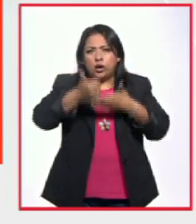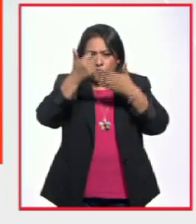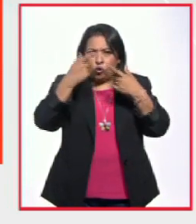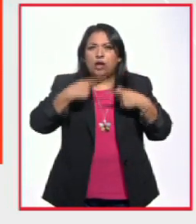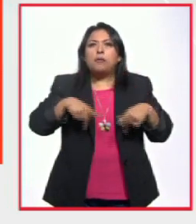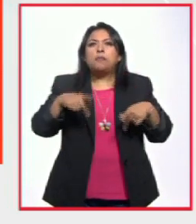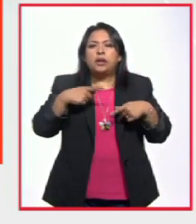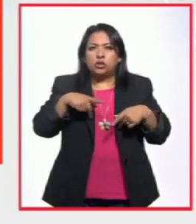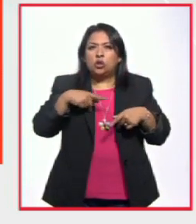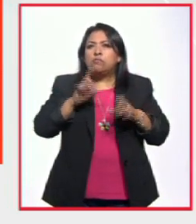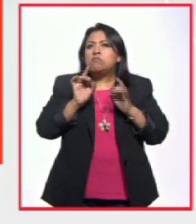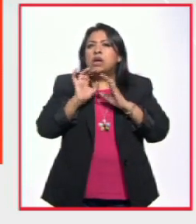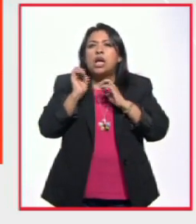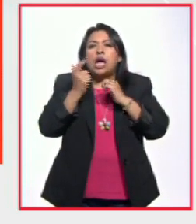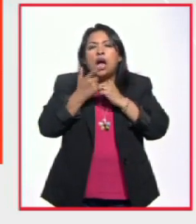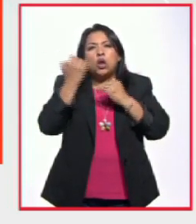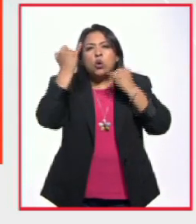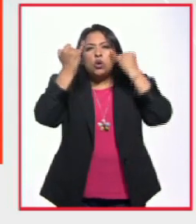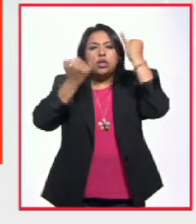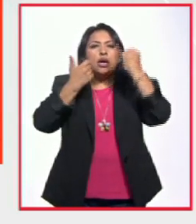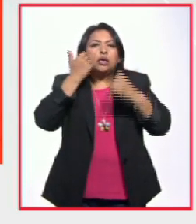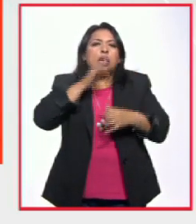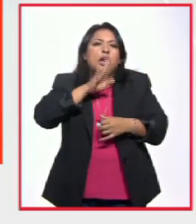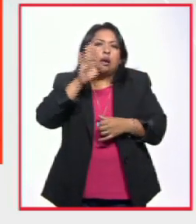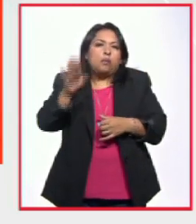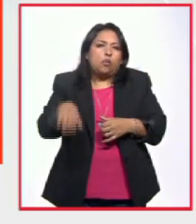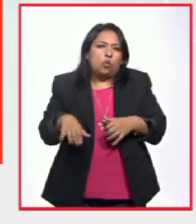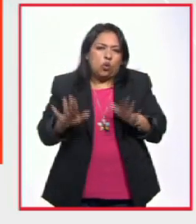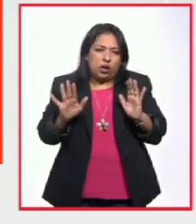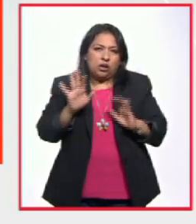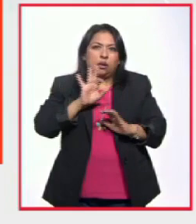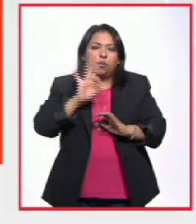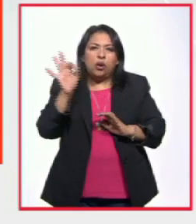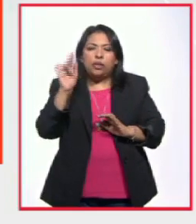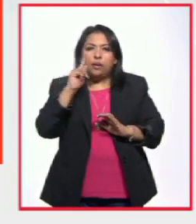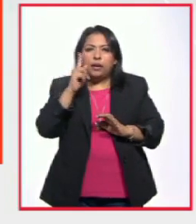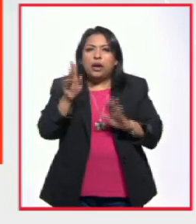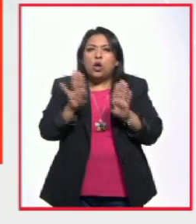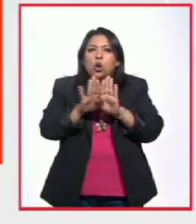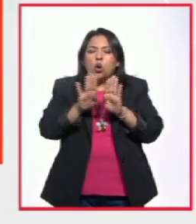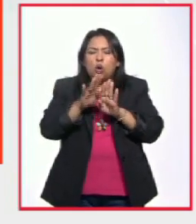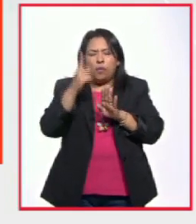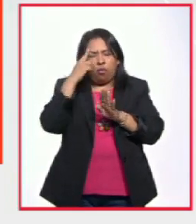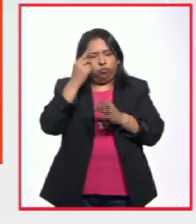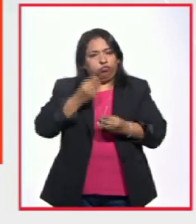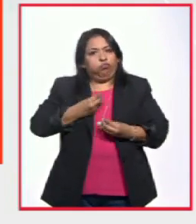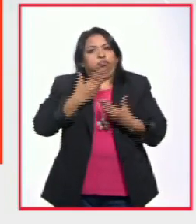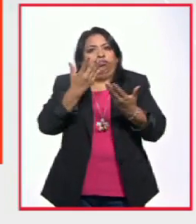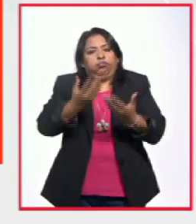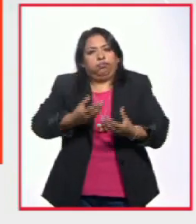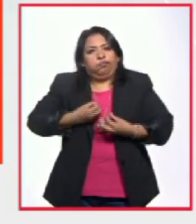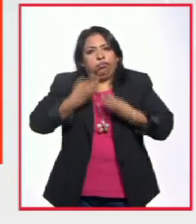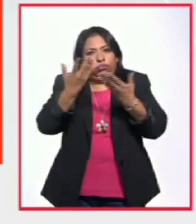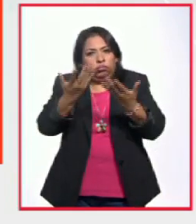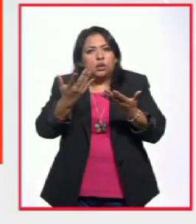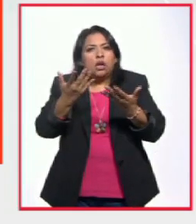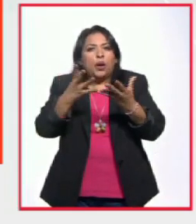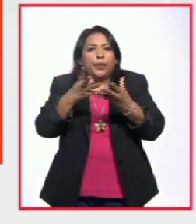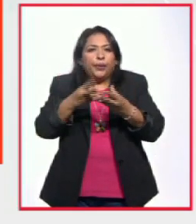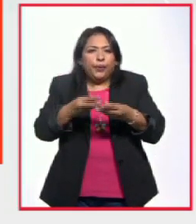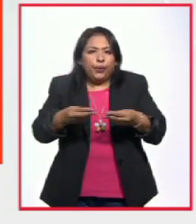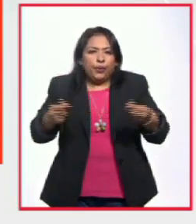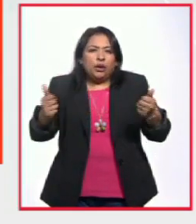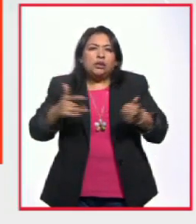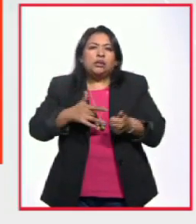personas que están teniendo algún tipo de ideación de muerte, poder encontrar la forma de catarsis para expresar sus